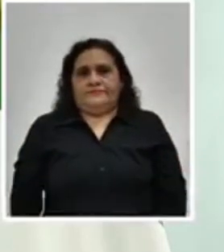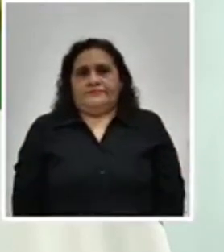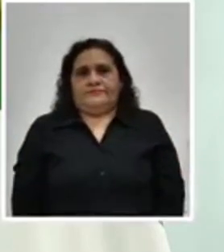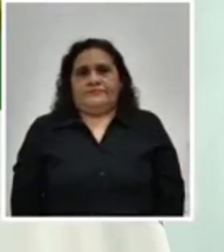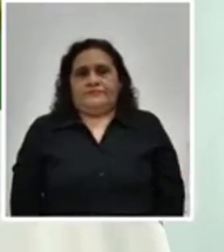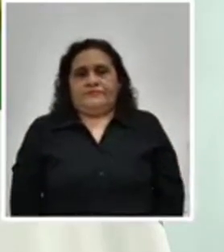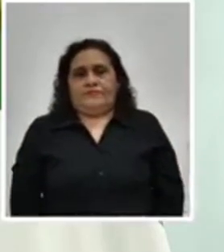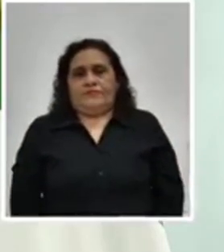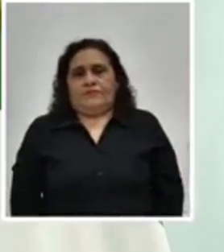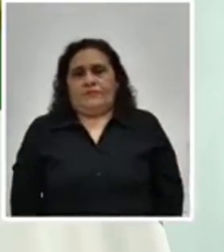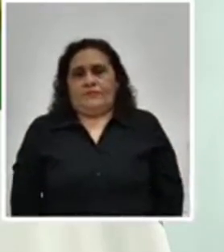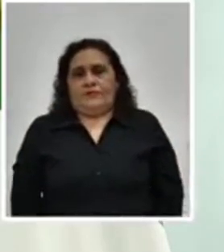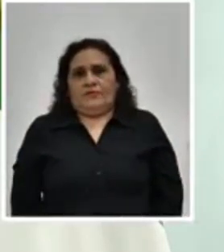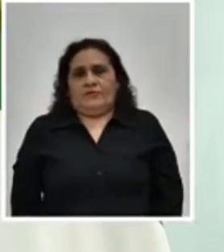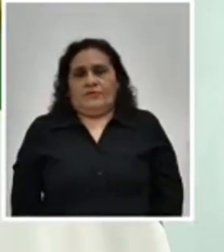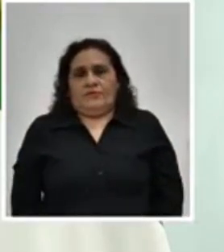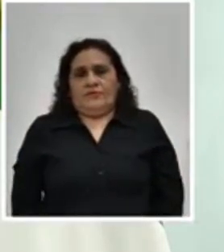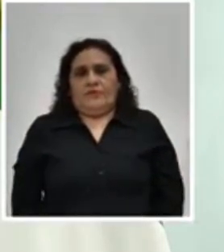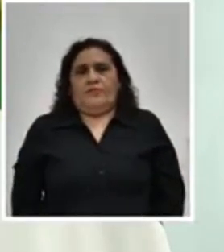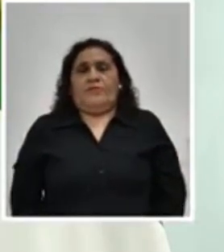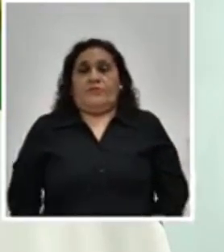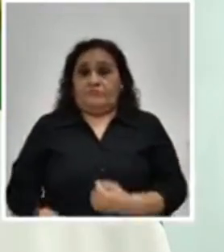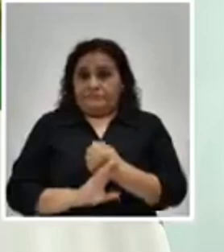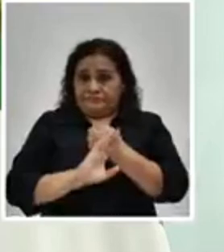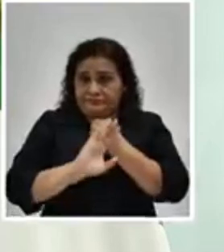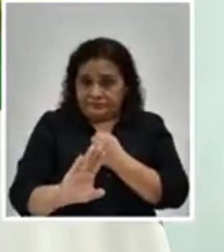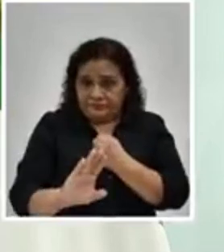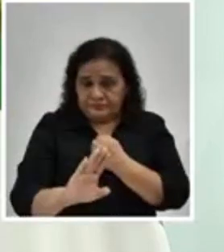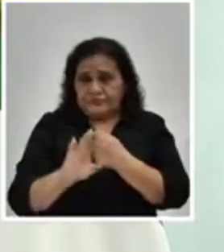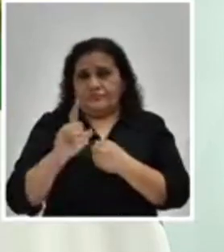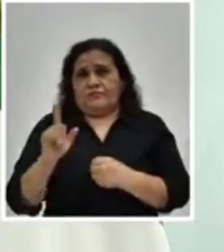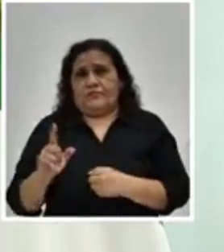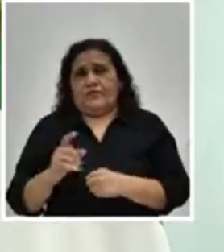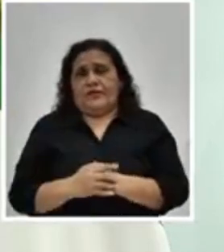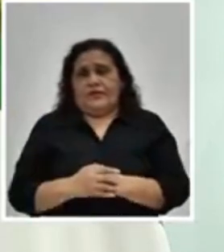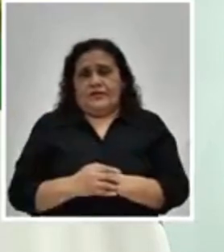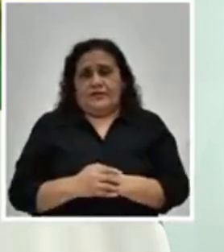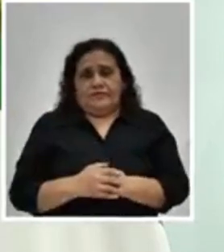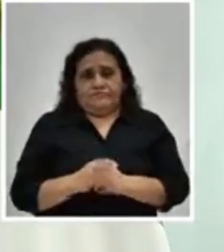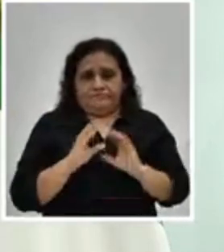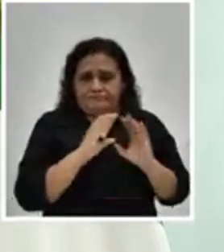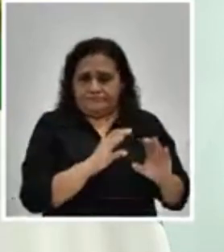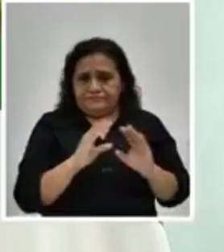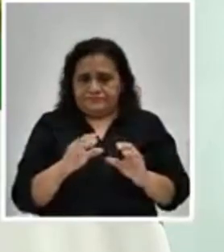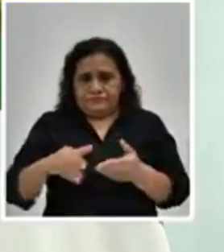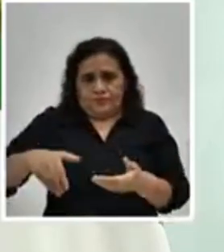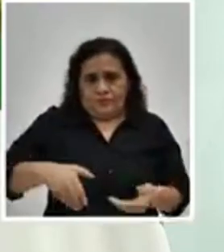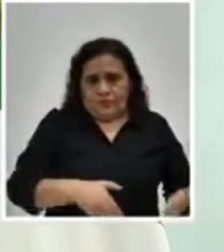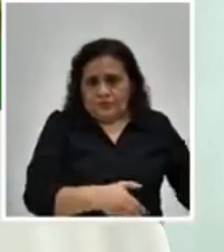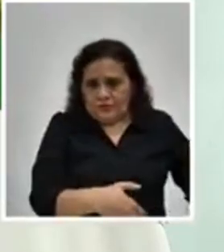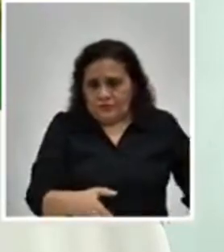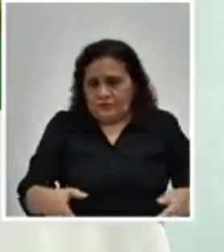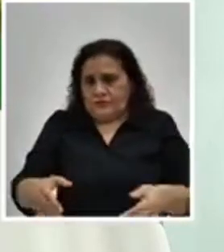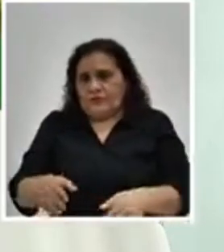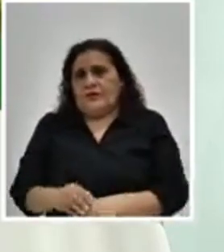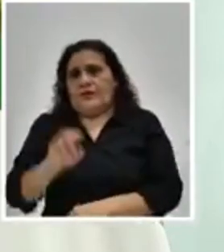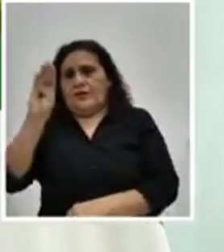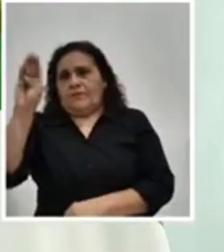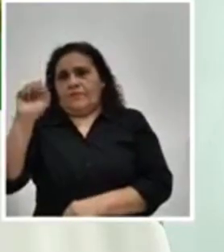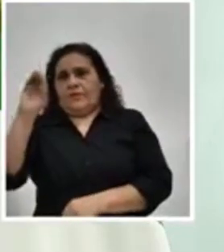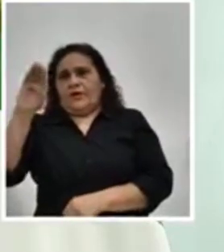Con la finalidad de evitar el deterioro de la carpeta asfáltica, se realizó el bacheo